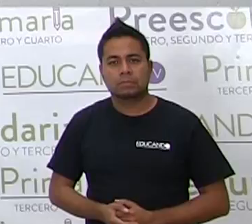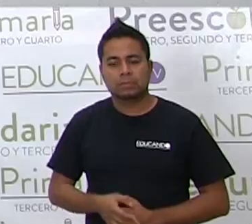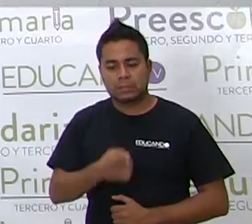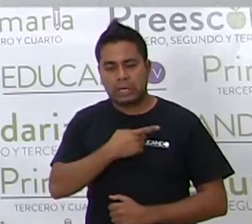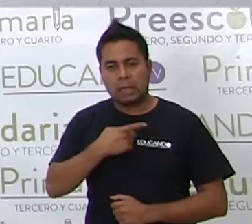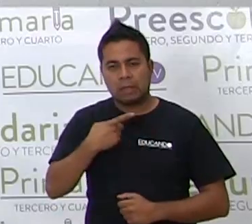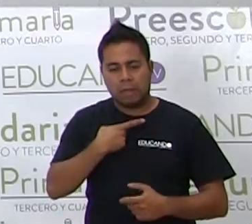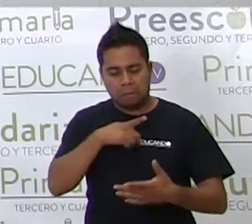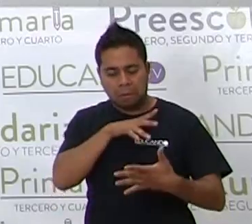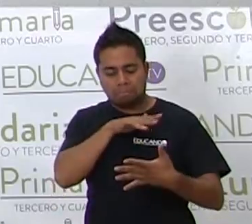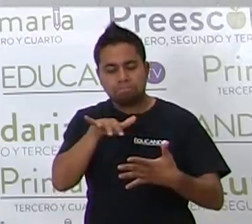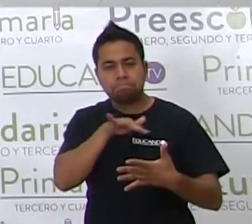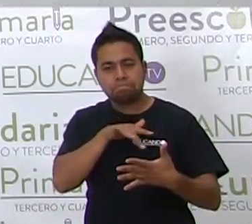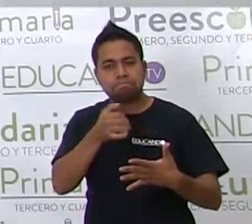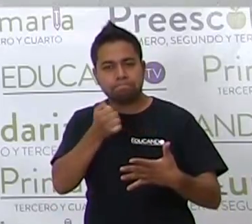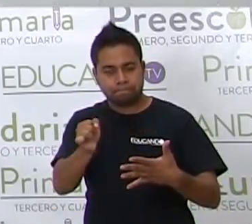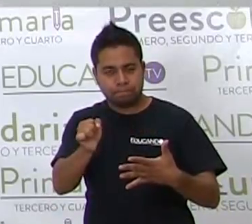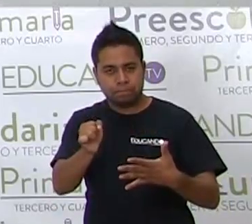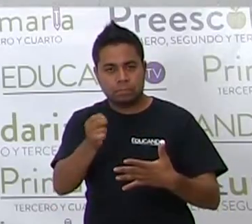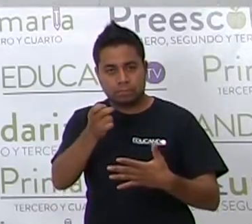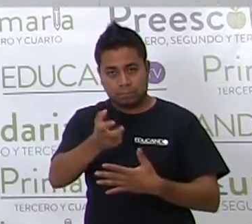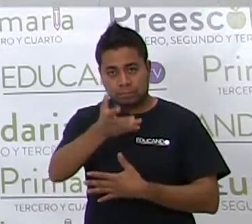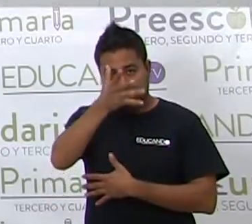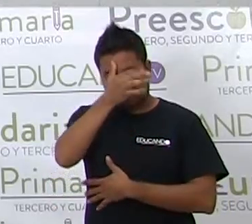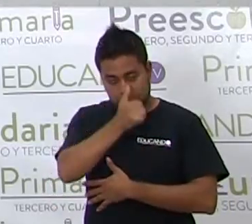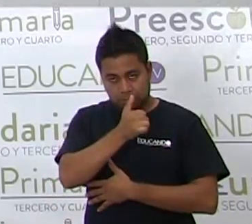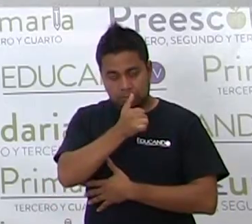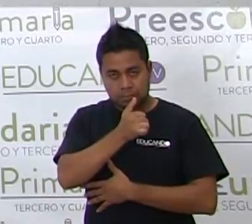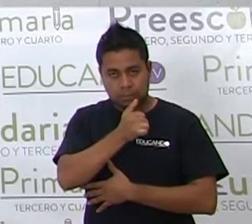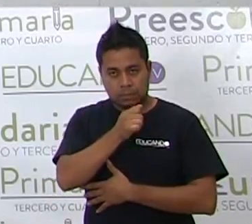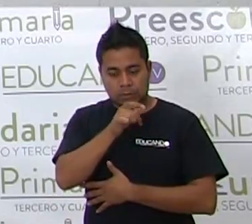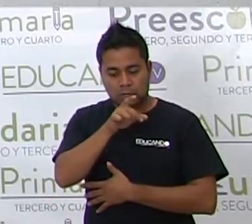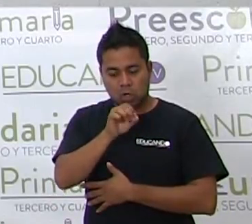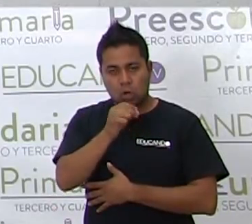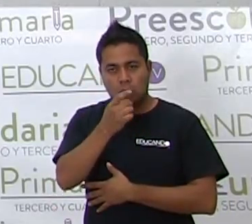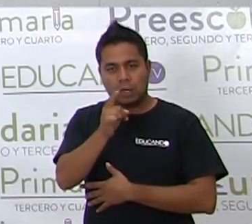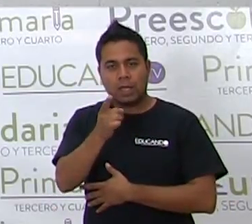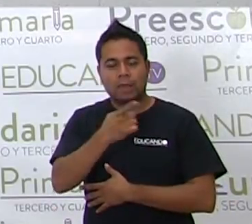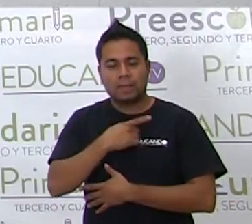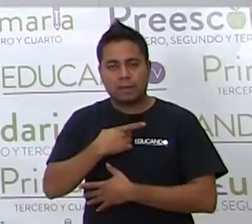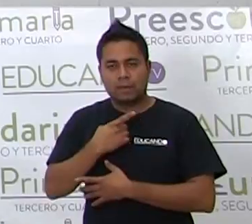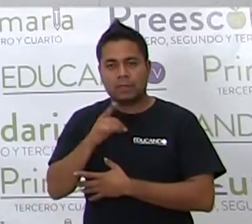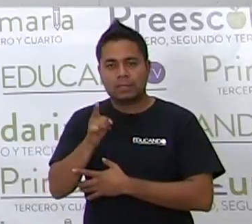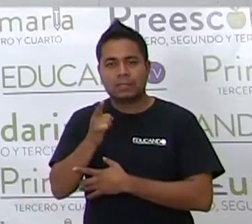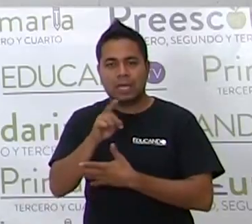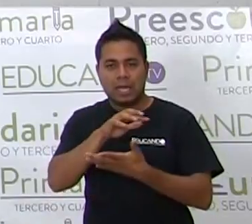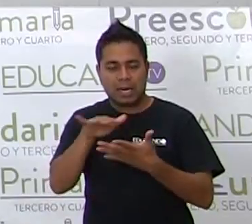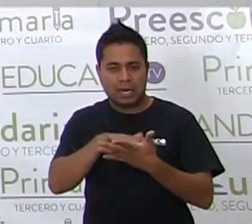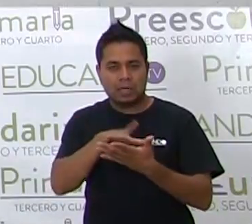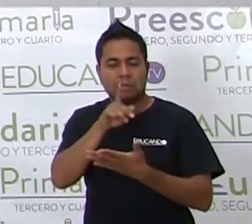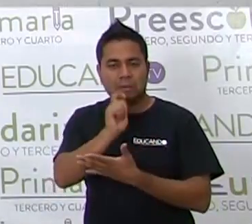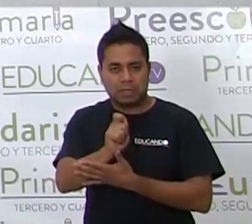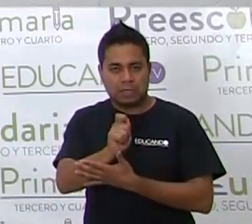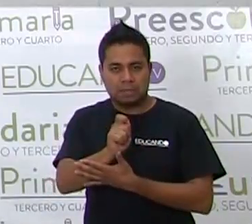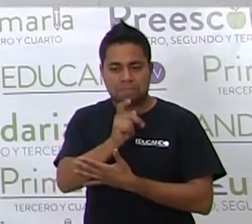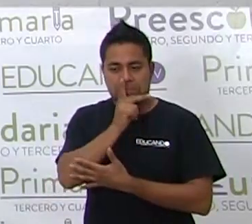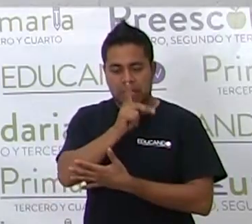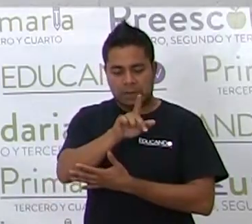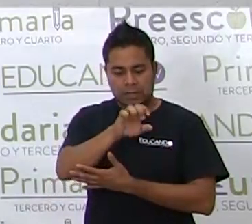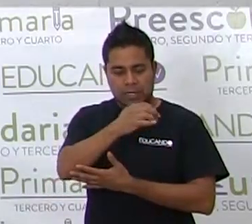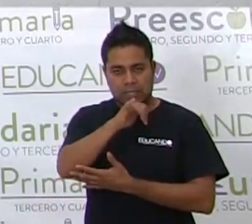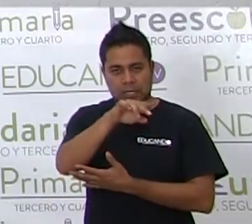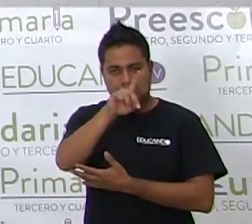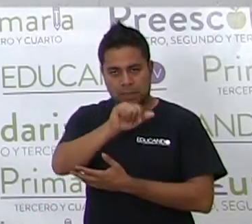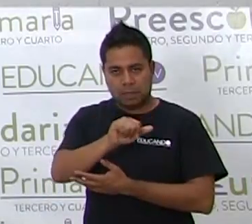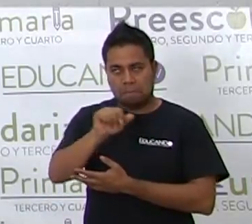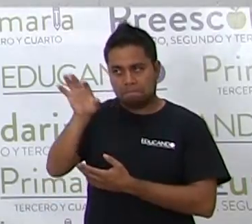leído. ¿Estamos de acuerdo? Lo que debe ser leído. Leyenda proviene del latín, lo que debe ser